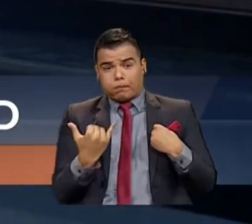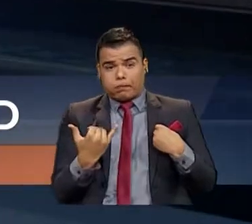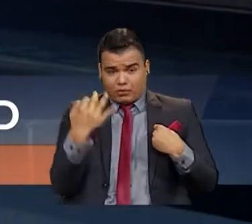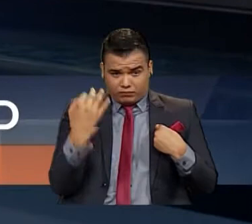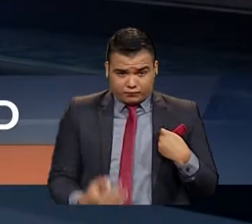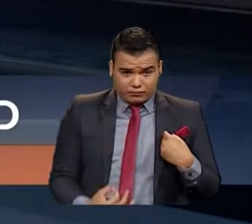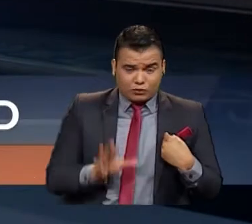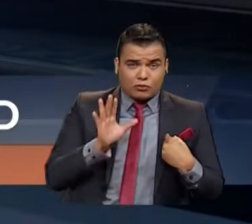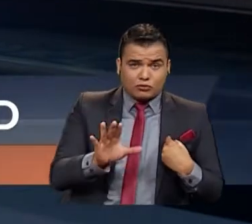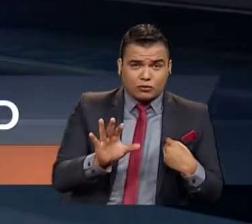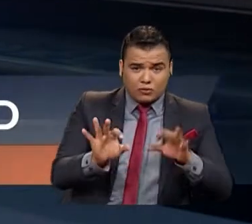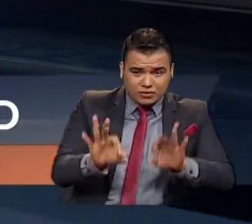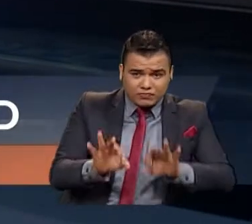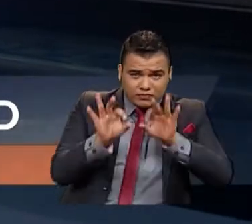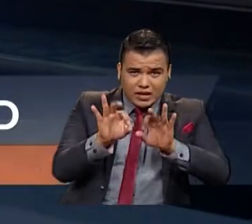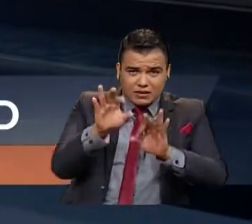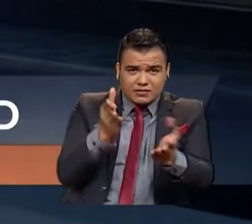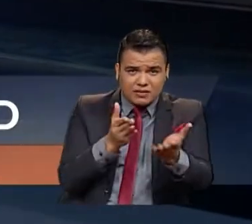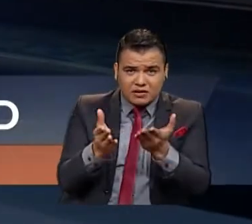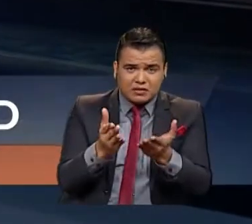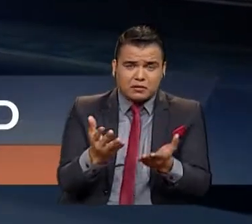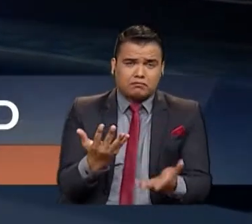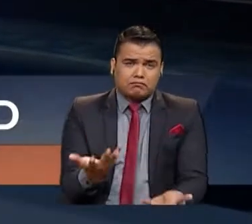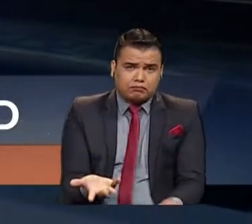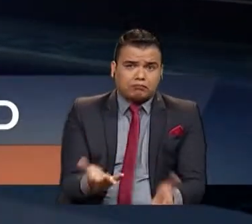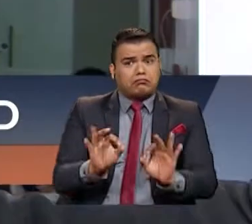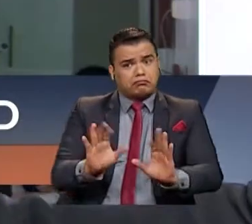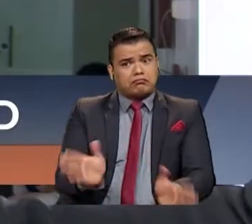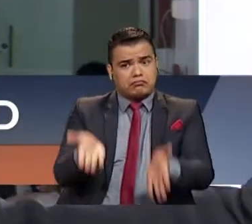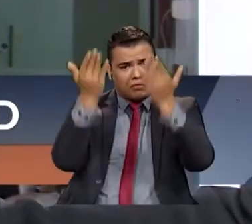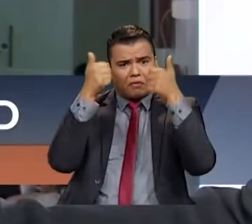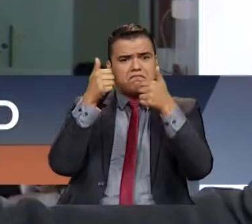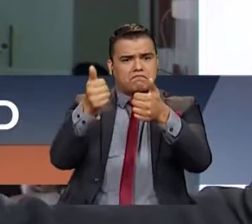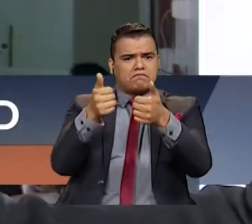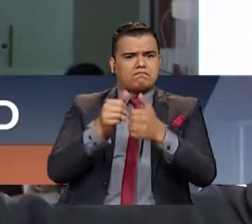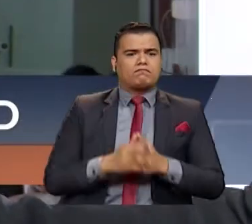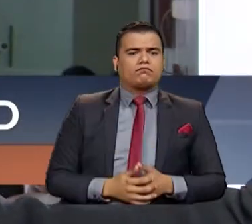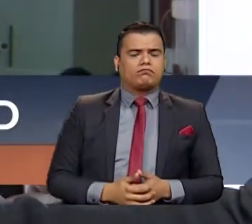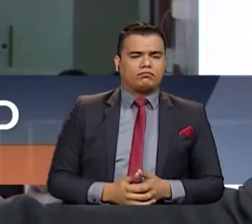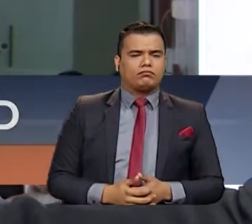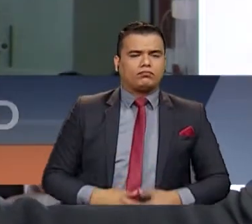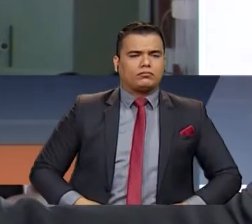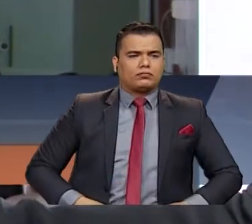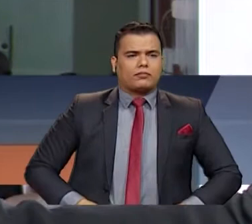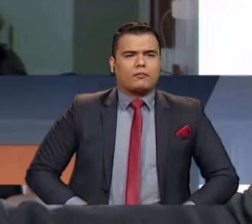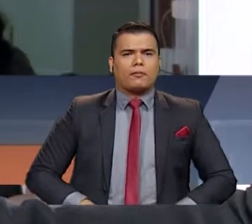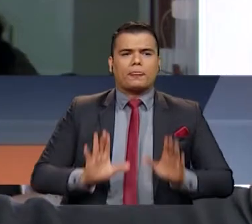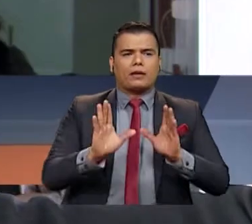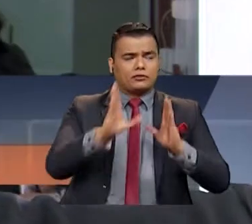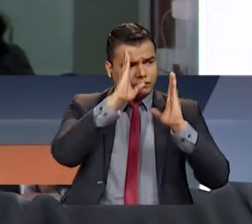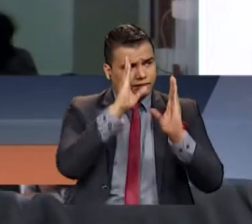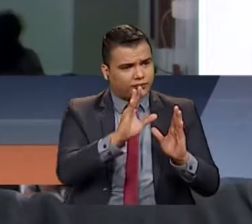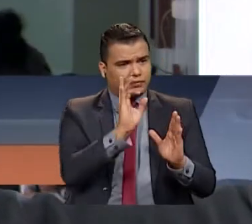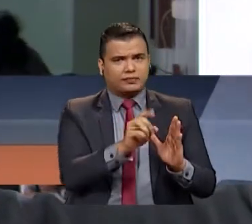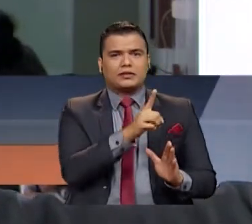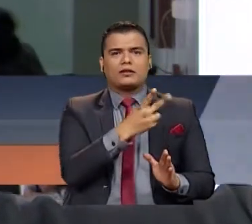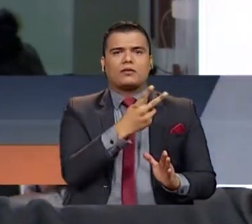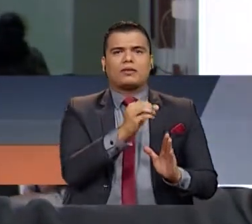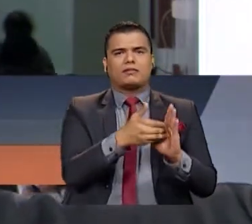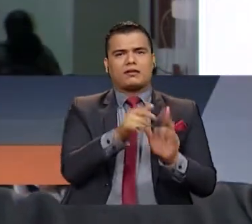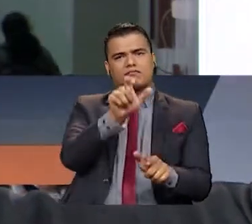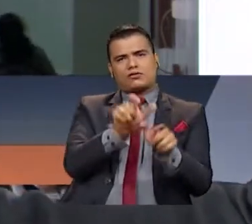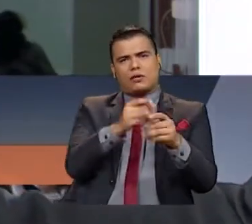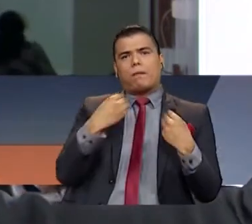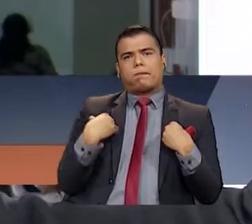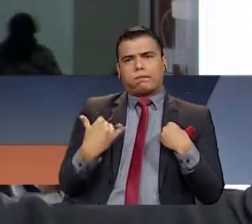la calidad en la prestación de servicios es una de las mejores. Donde estamos atendiendo el 120 mil